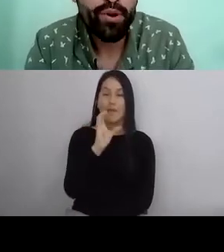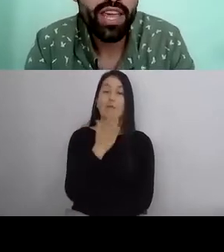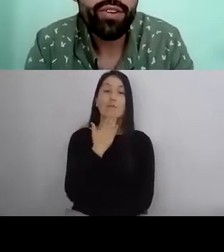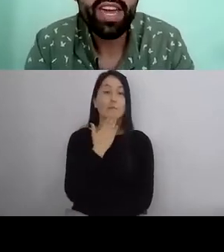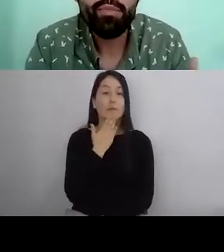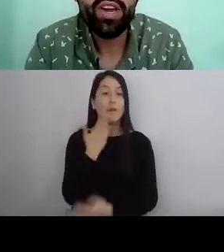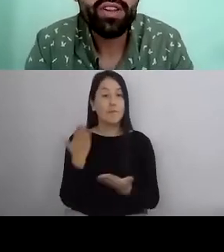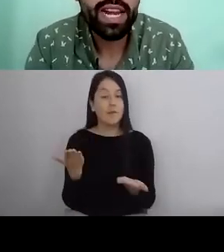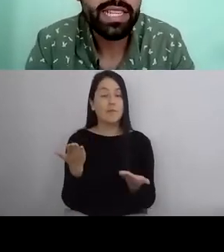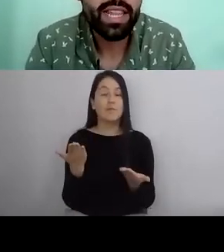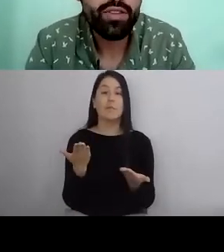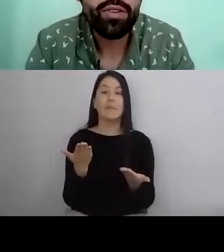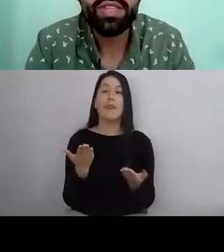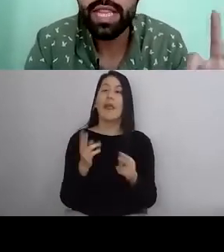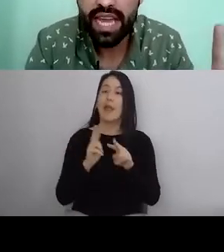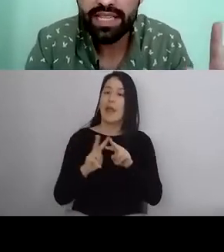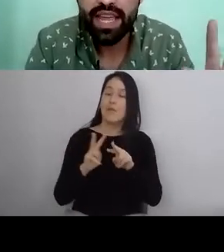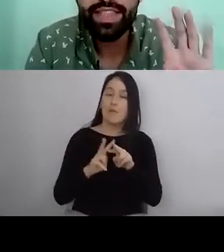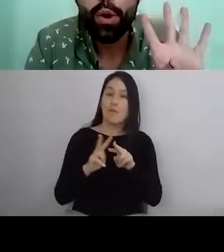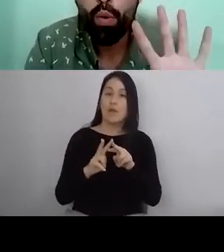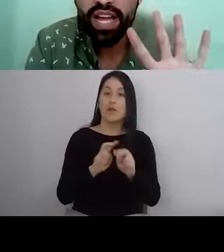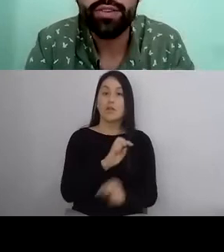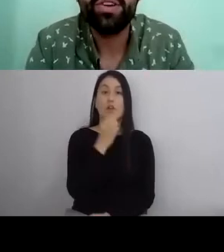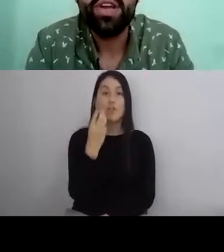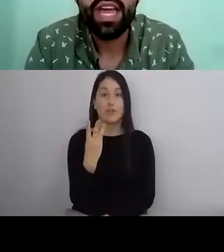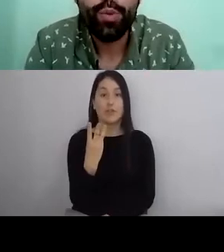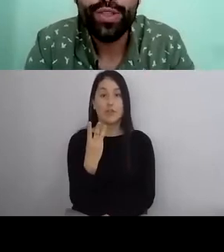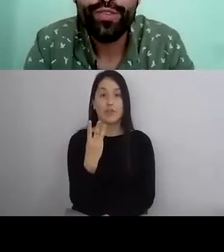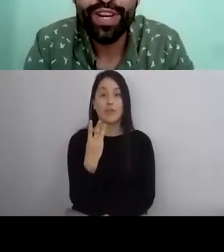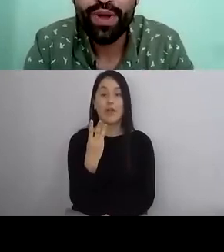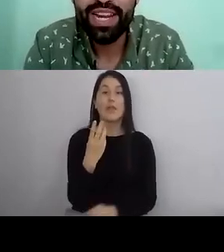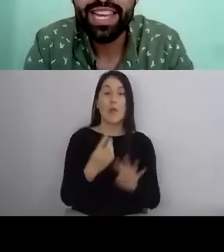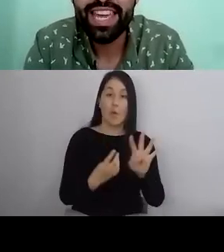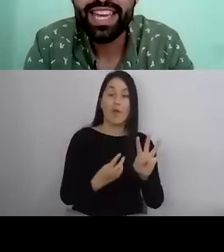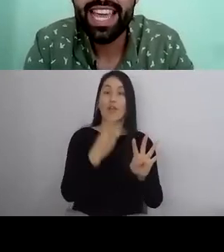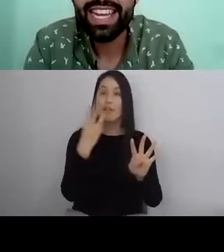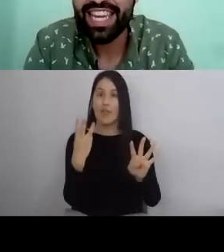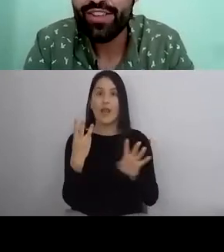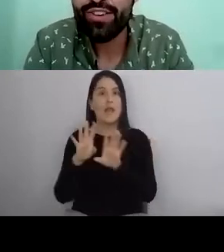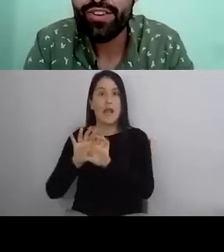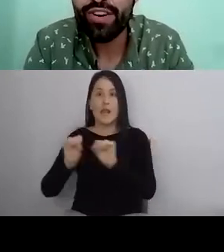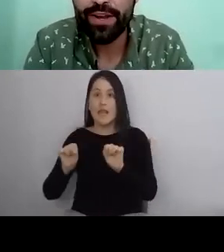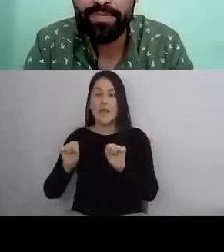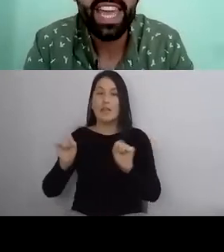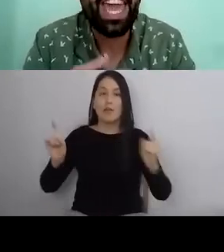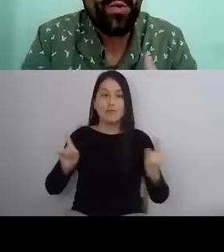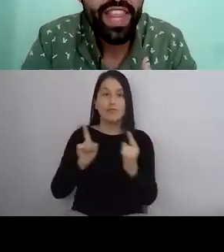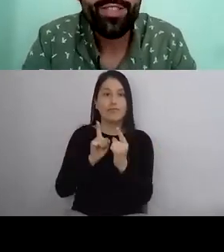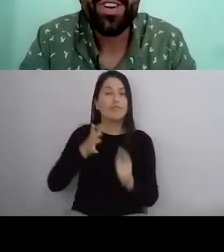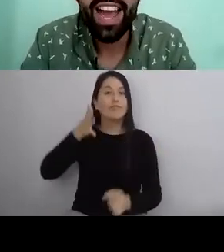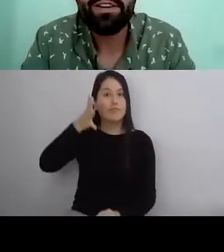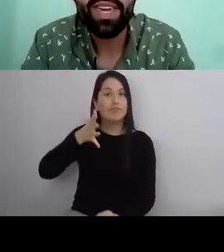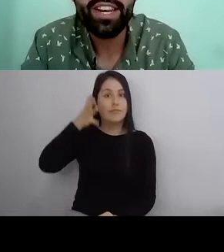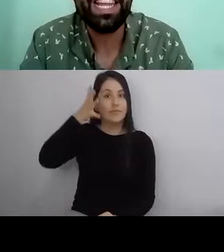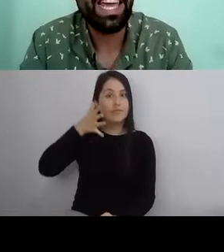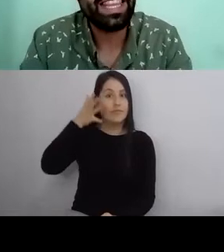También es por ello que hemos ido realizando 3 de 4 encuentros virtuales que se han ido